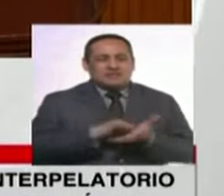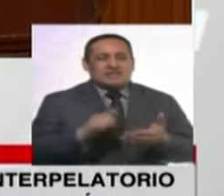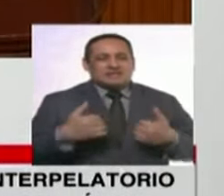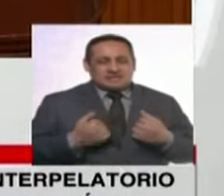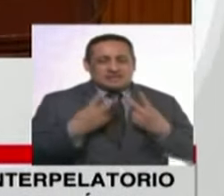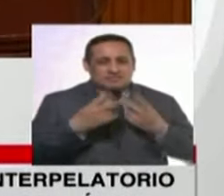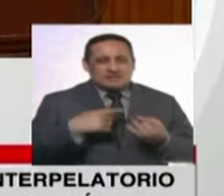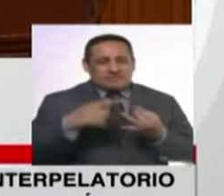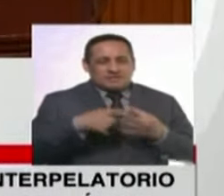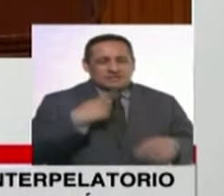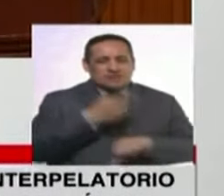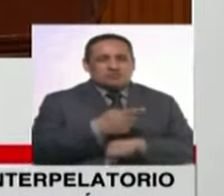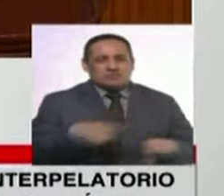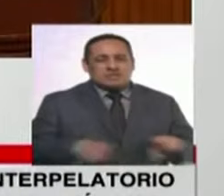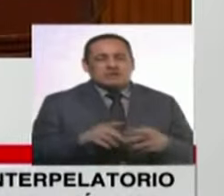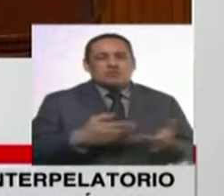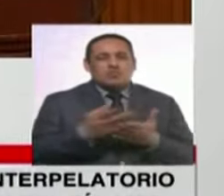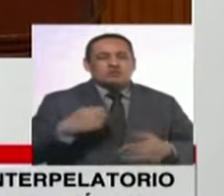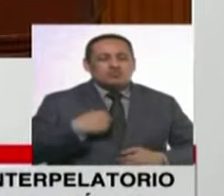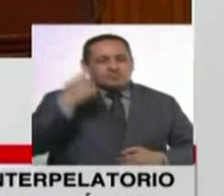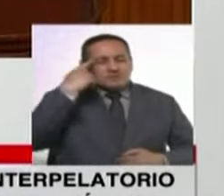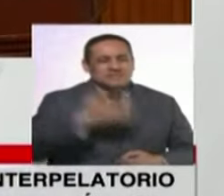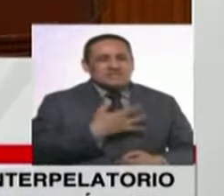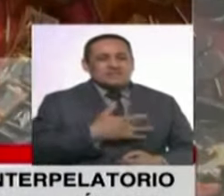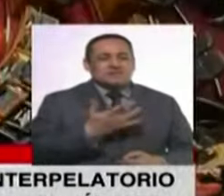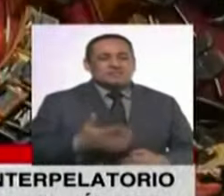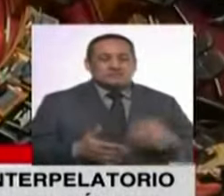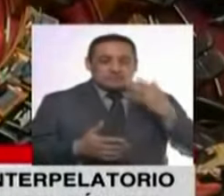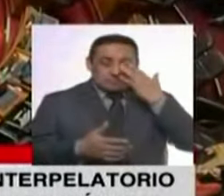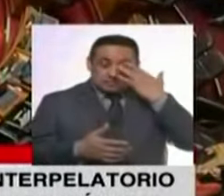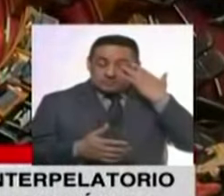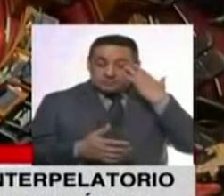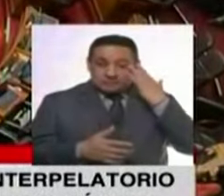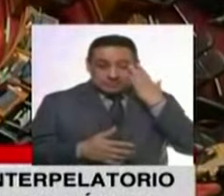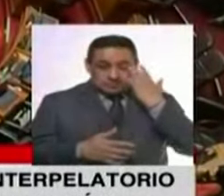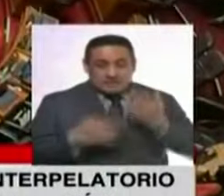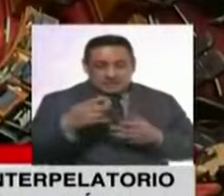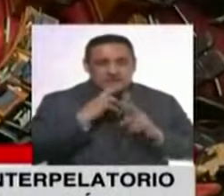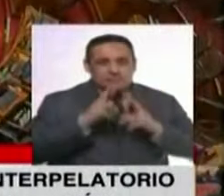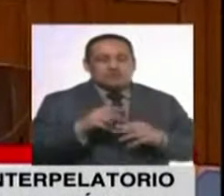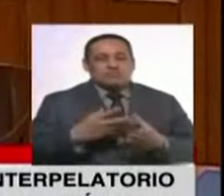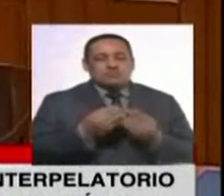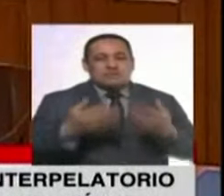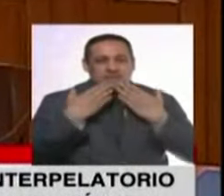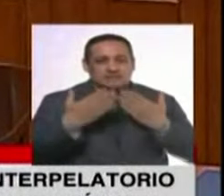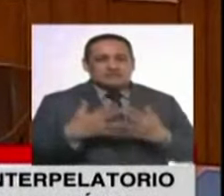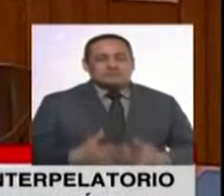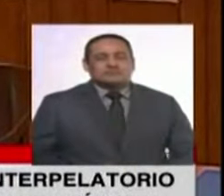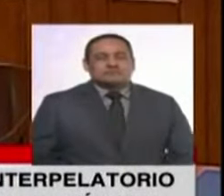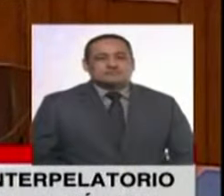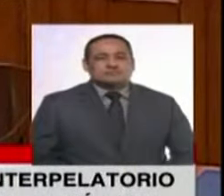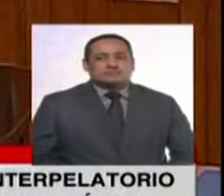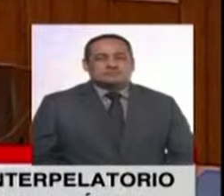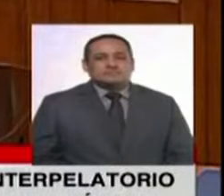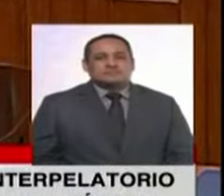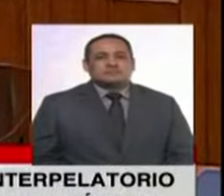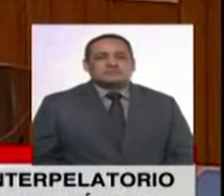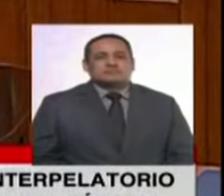recibido respecto a estas denuncias y cuales su apreciación para Que responda señor ministro Muchas gracias señora presidenta